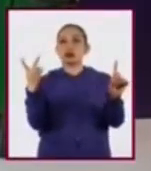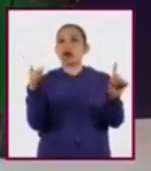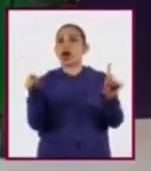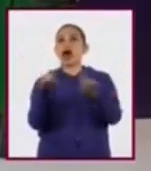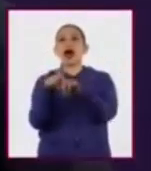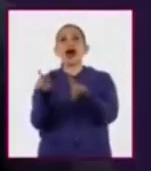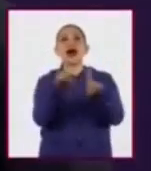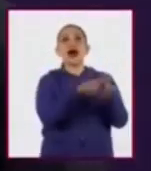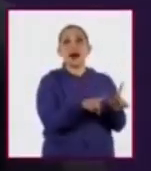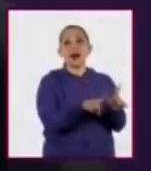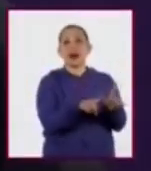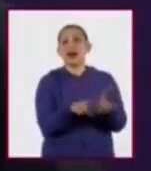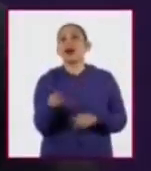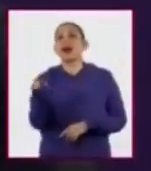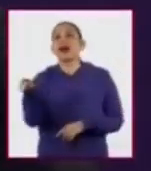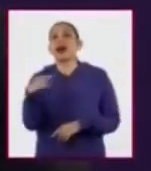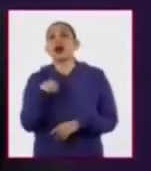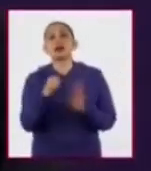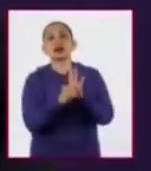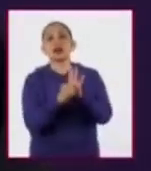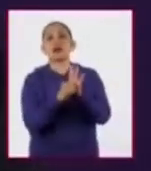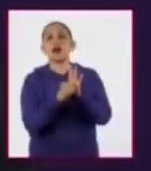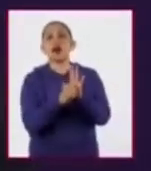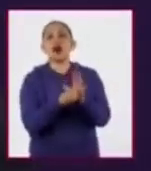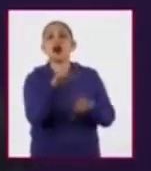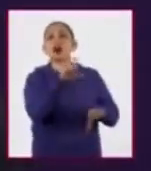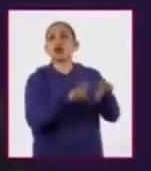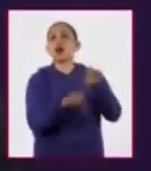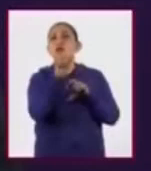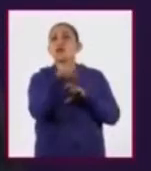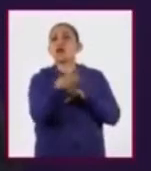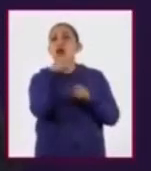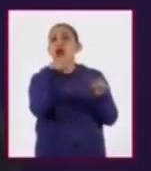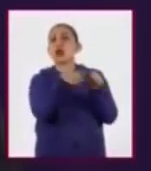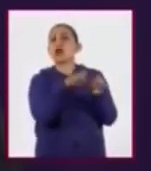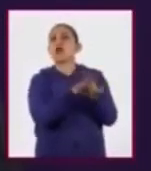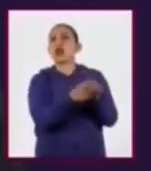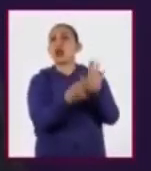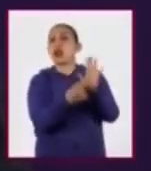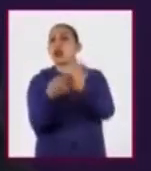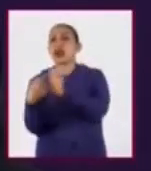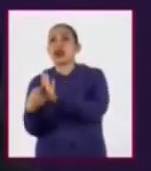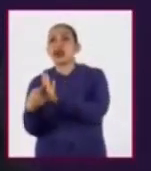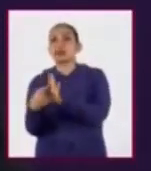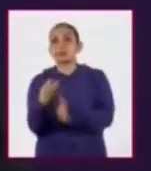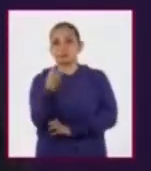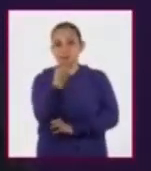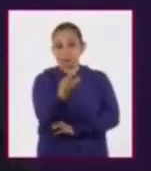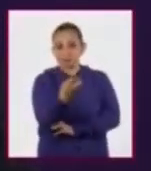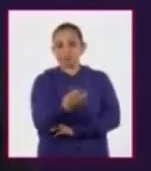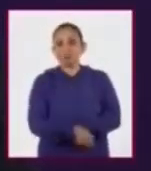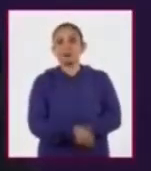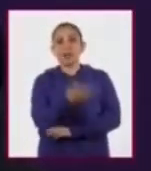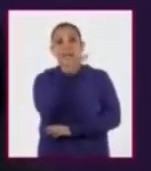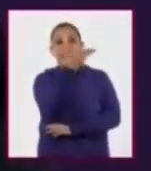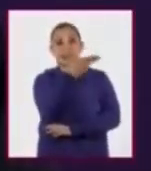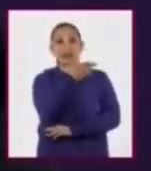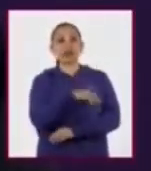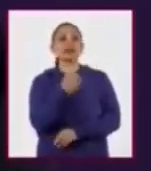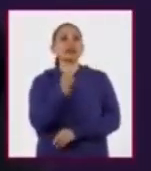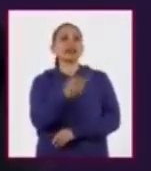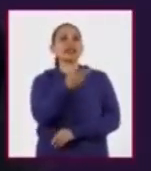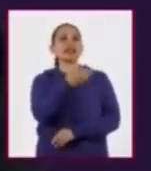¿Recuerdan cuál es el símbolo químico de cada uno de ellos? Correcto. H para el